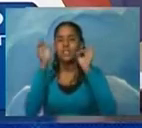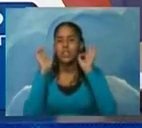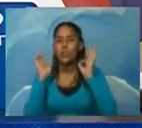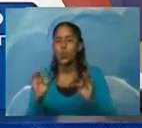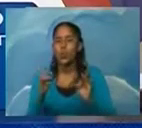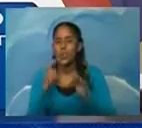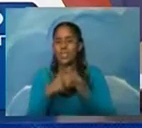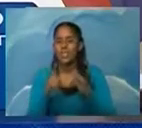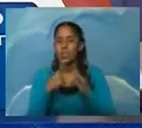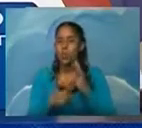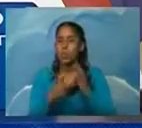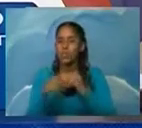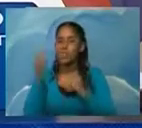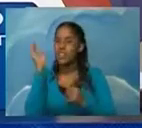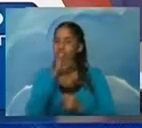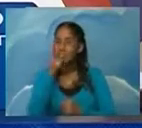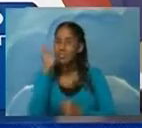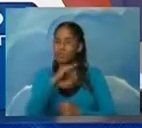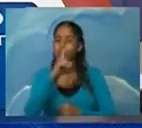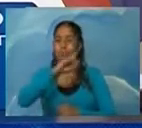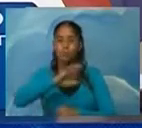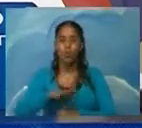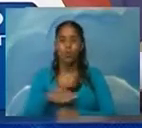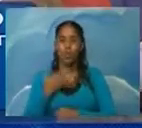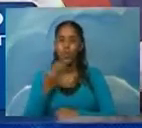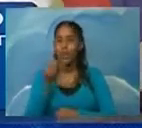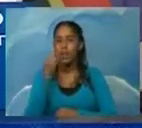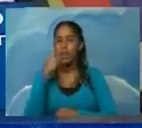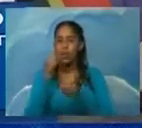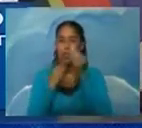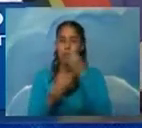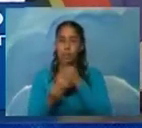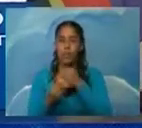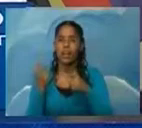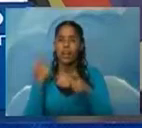cosa mortecina podrás comer.